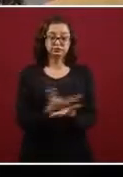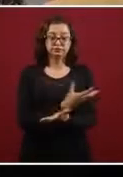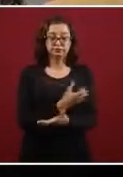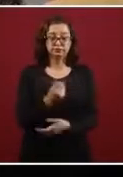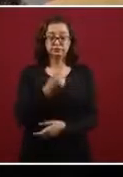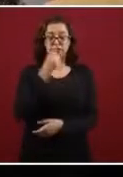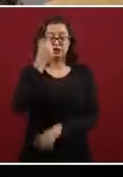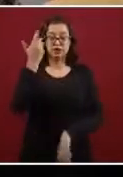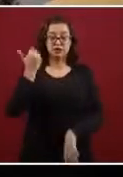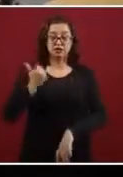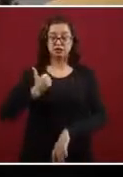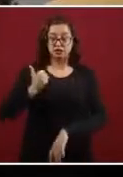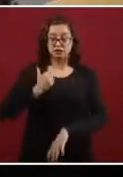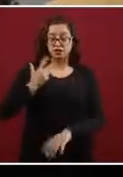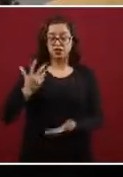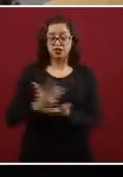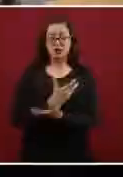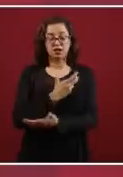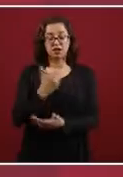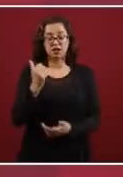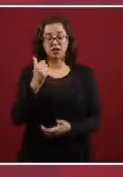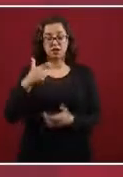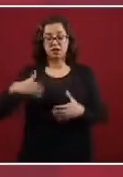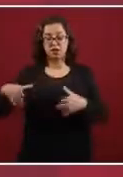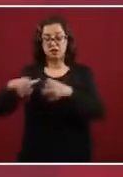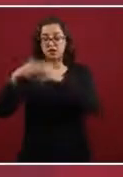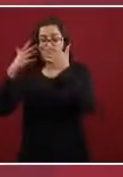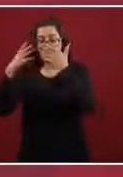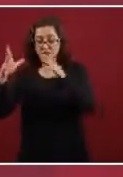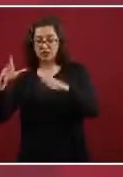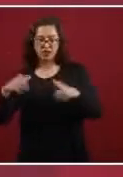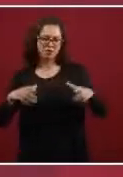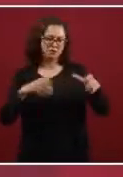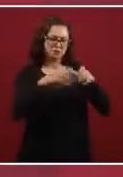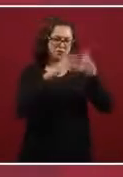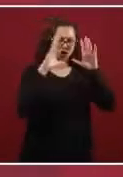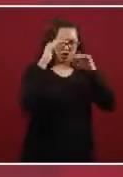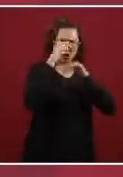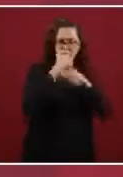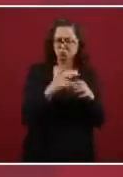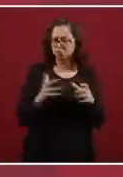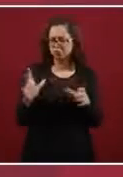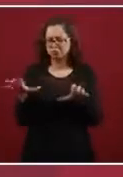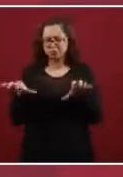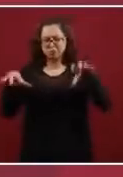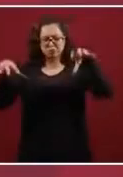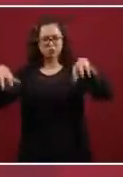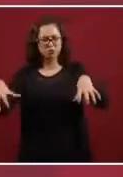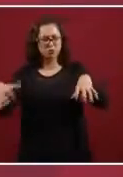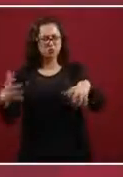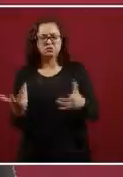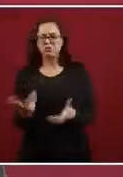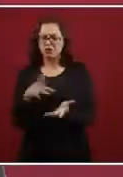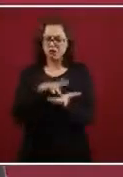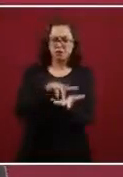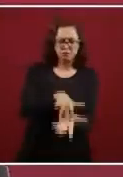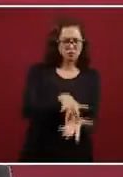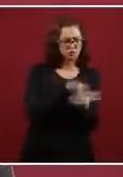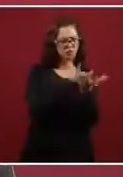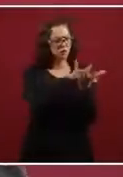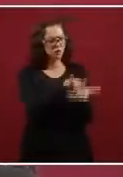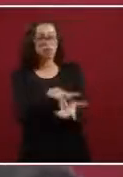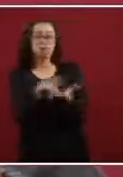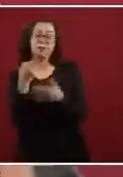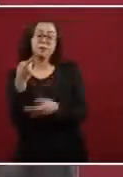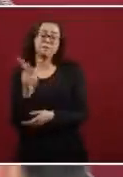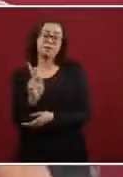Canadá, tanto los liberales como los conservadores apoyan el tratado, pero los liberales, habiendo sido quienes lo